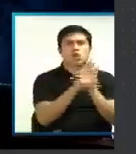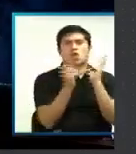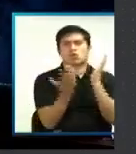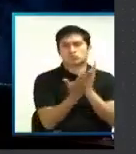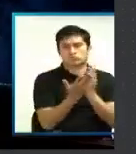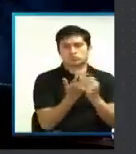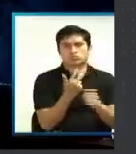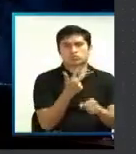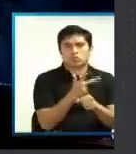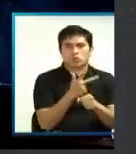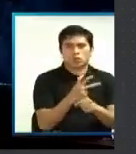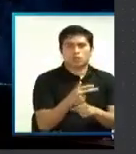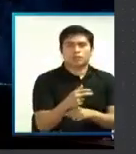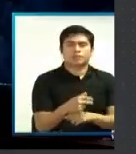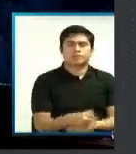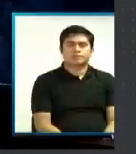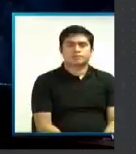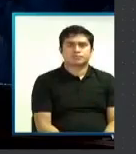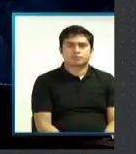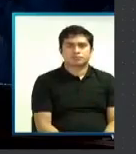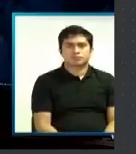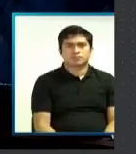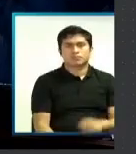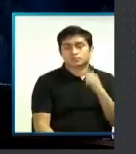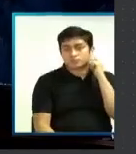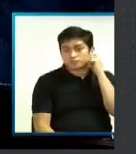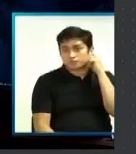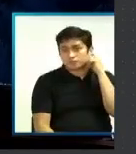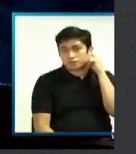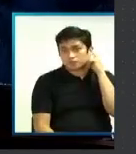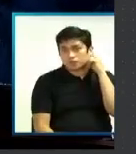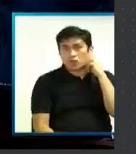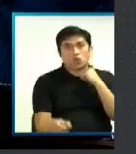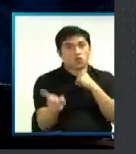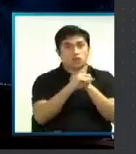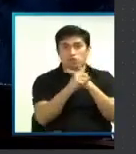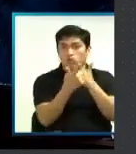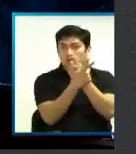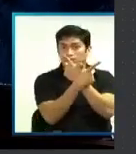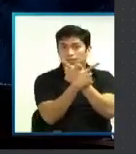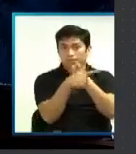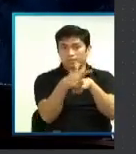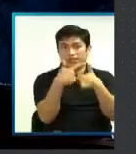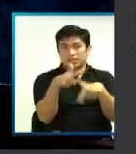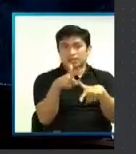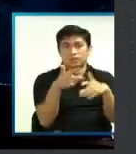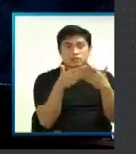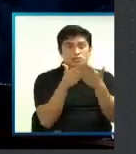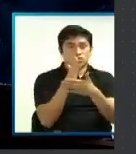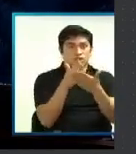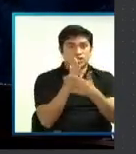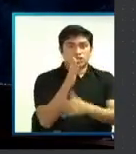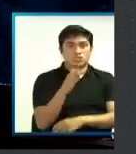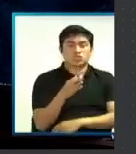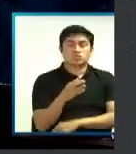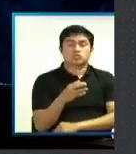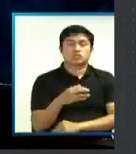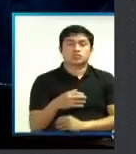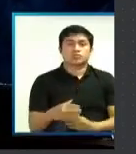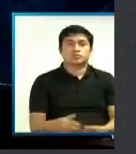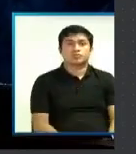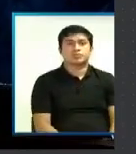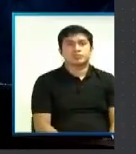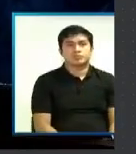de esta iniciativa en el Pleno del Congreso y en la sesión plenaria del día de hoy. ¿Cuál es el contexto? Pues hay que recordarles